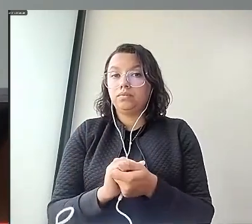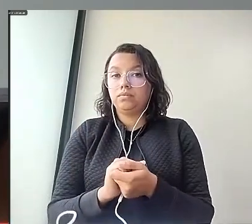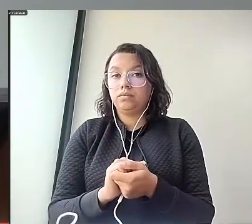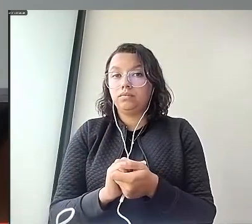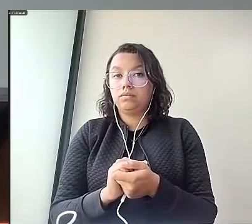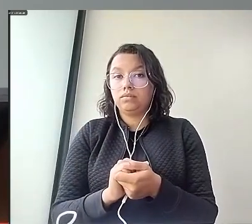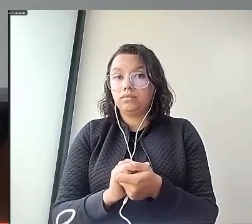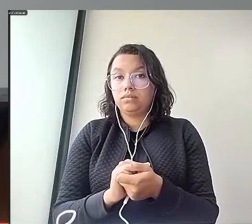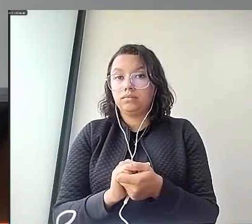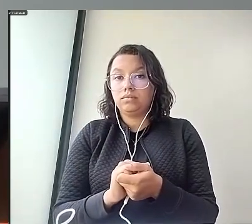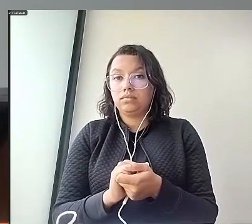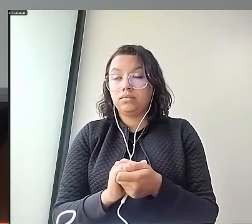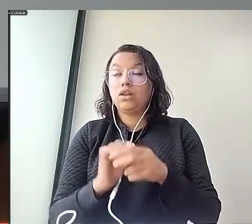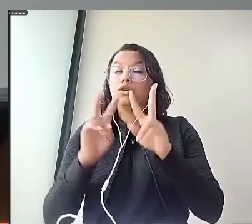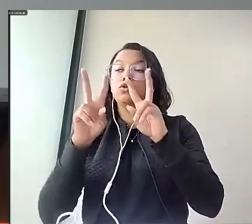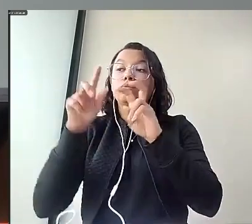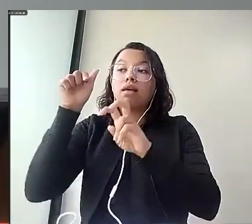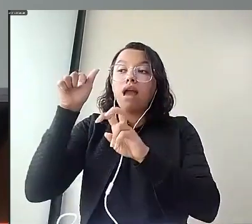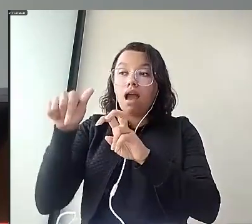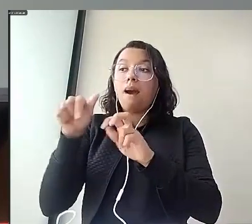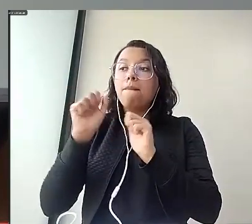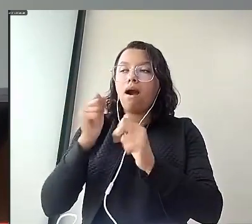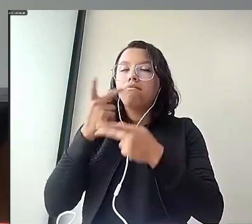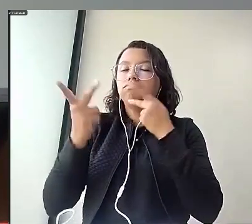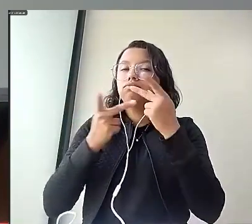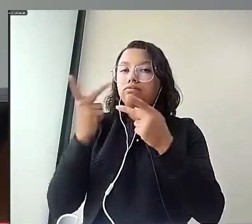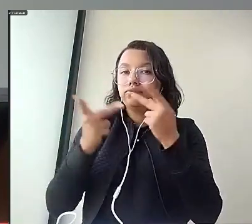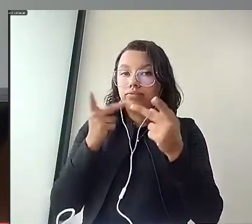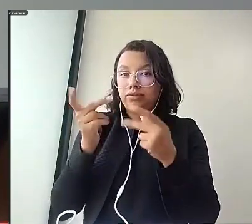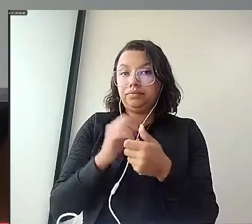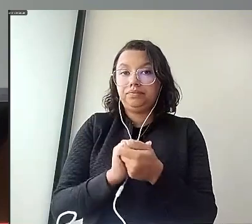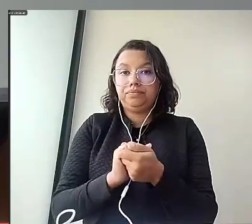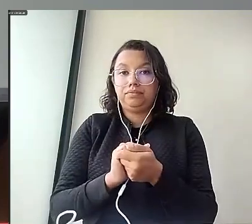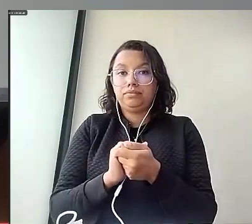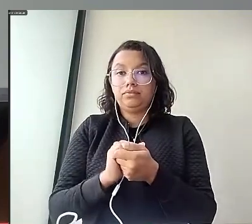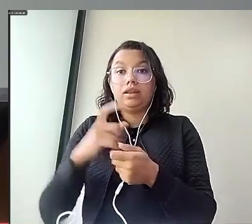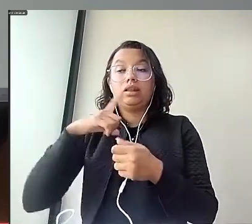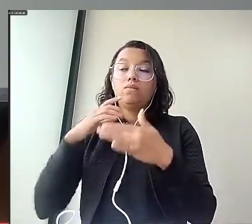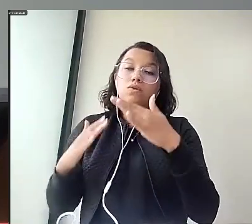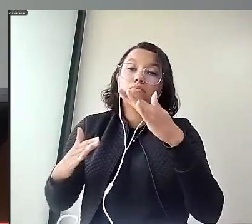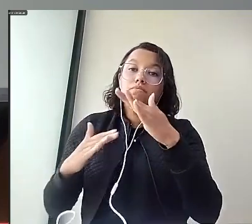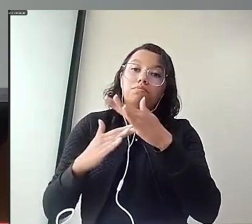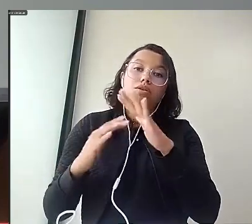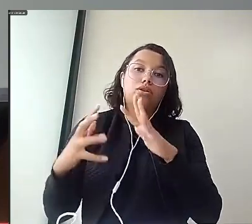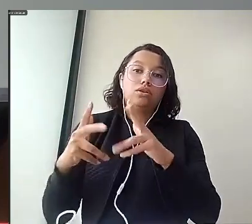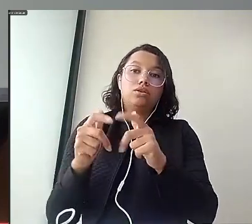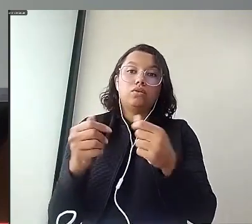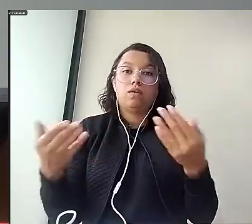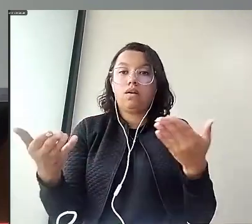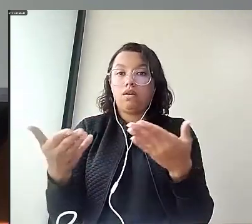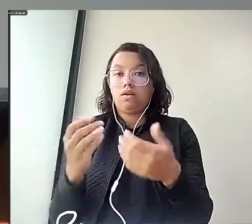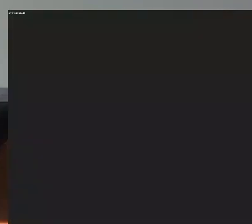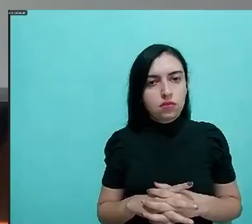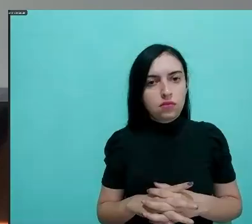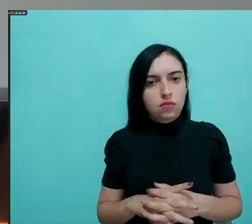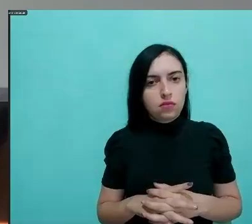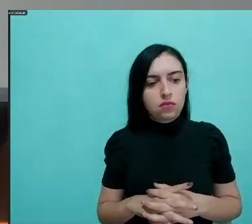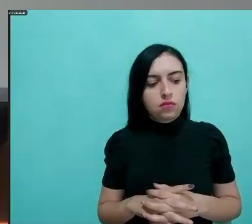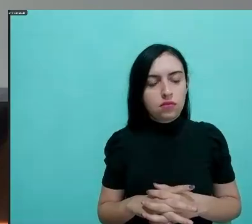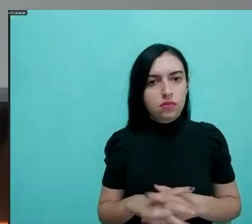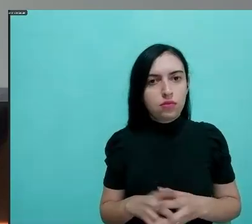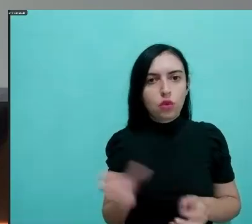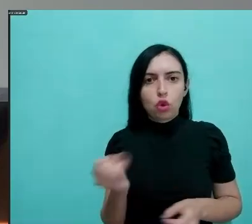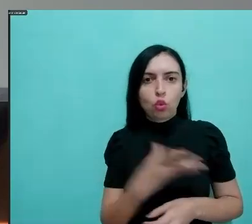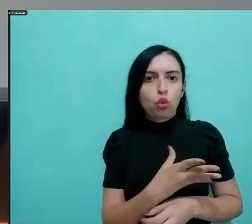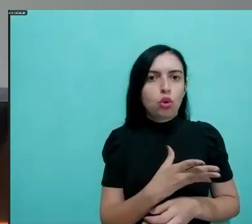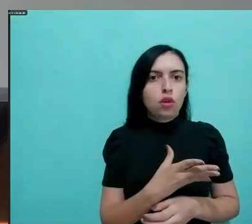sobre los que se puede legislar. Pues hay una limitación totalmente nueva del campo de